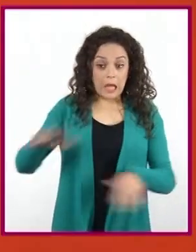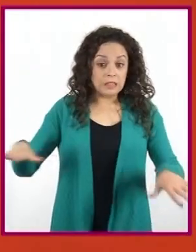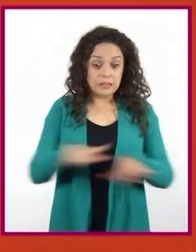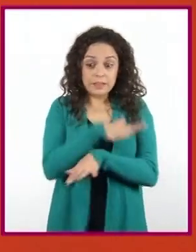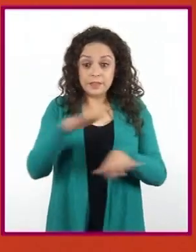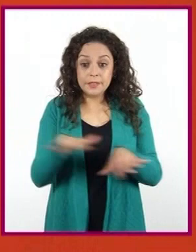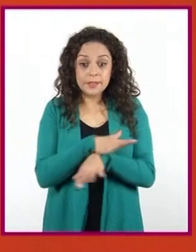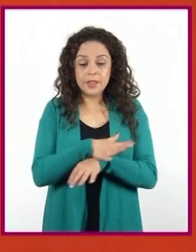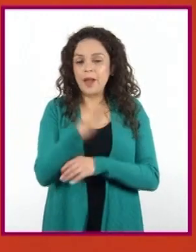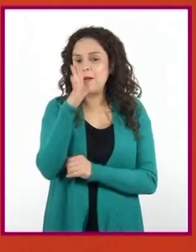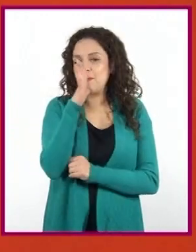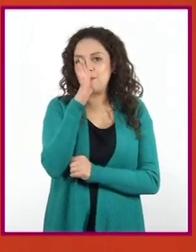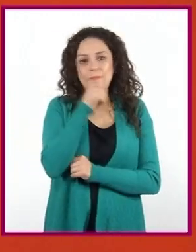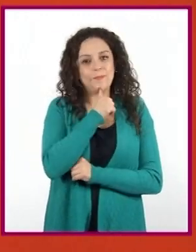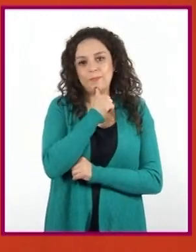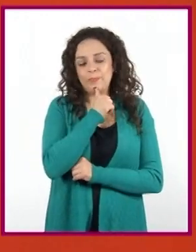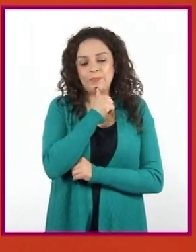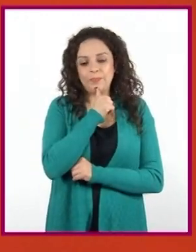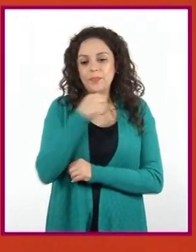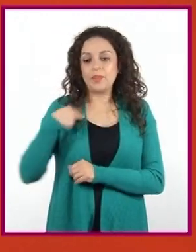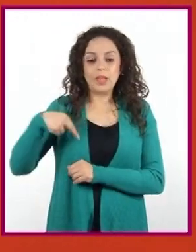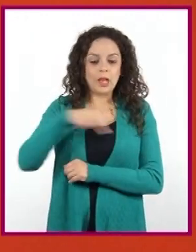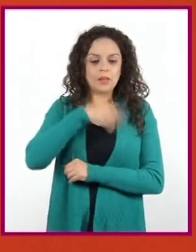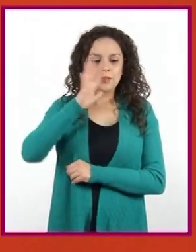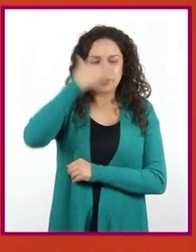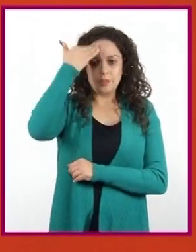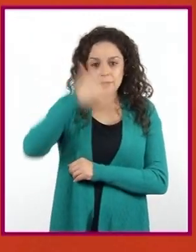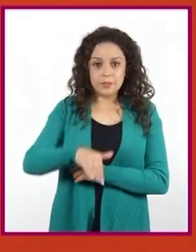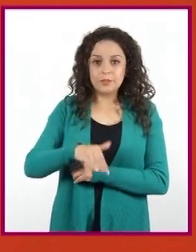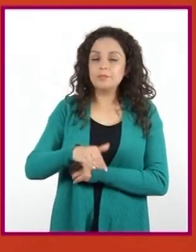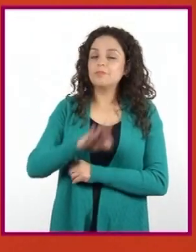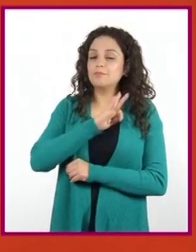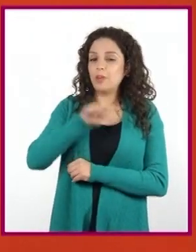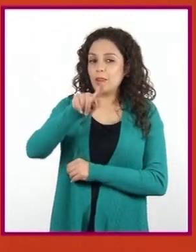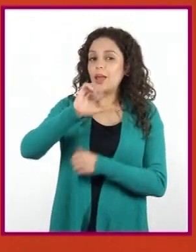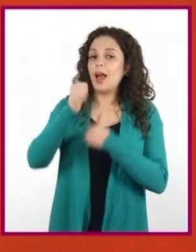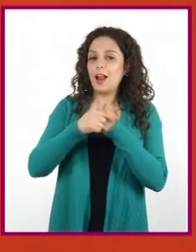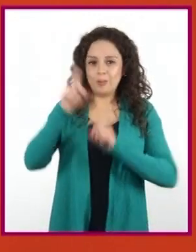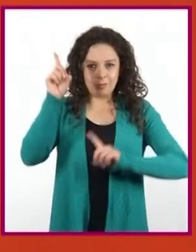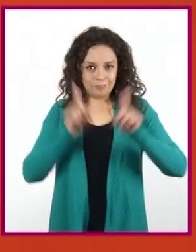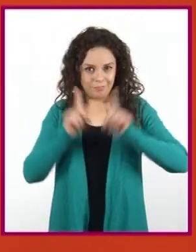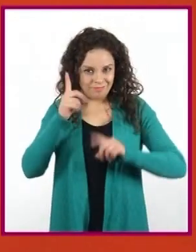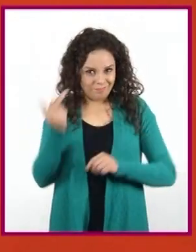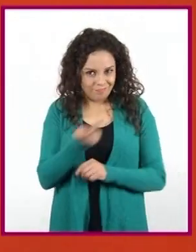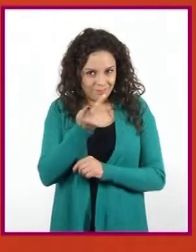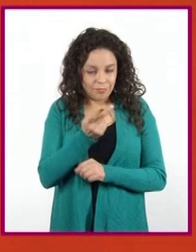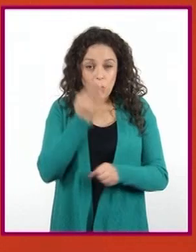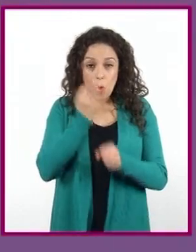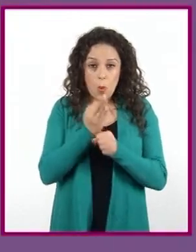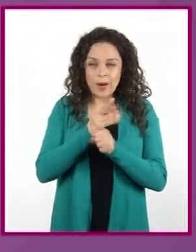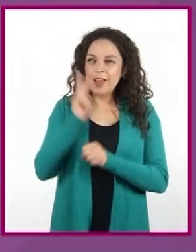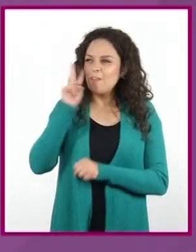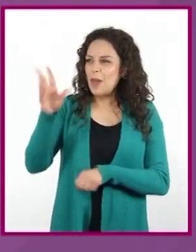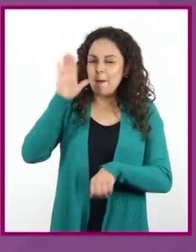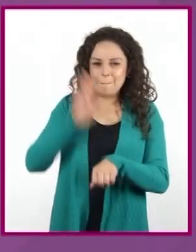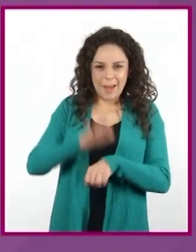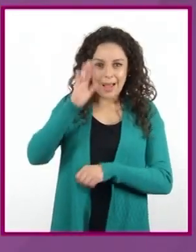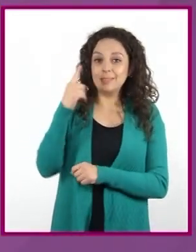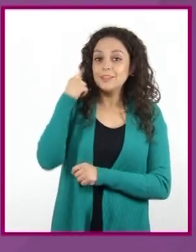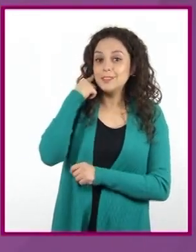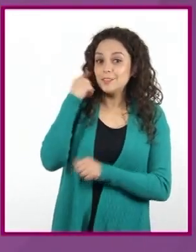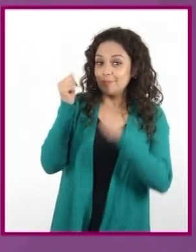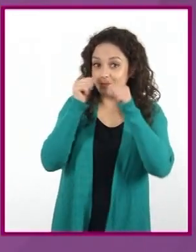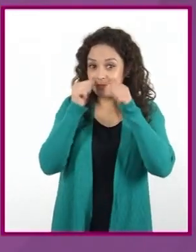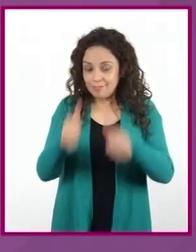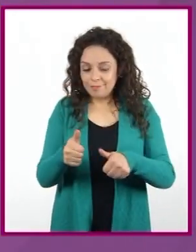inalterables. Sabemos que pueden tener más preguntas. Escuchemos con atención unas más. A mí me